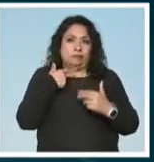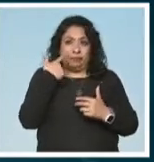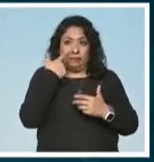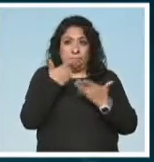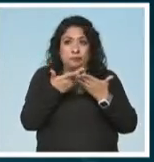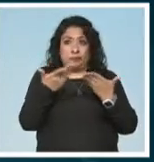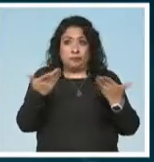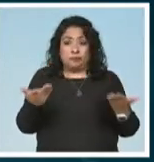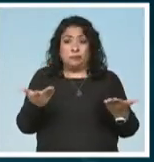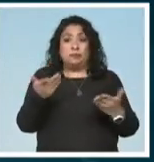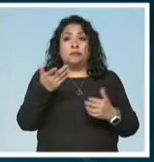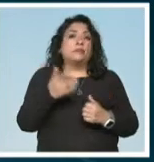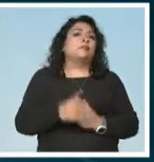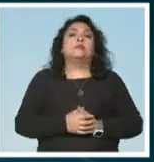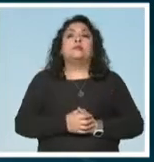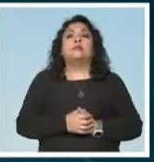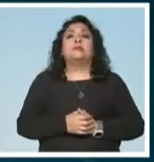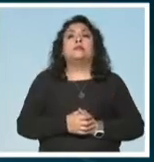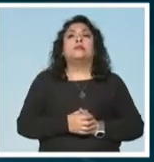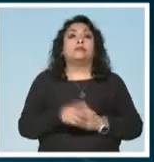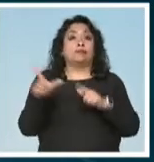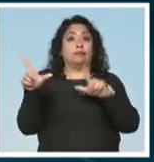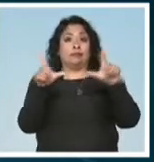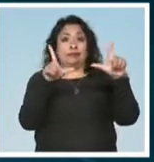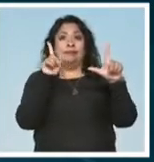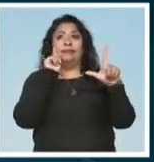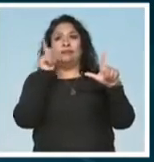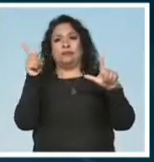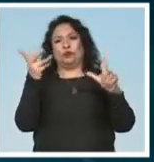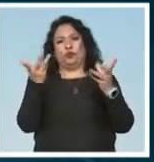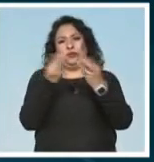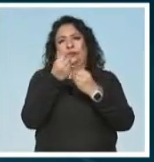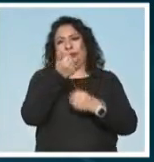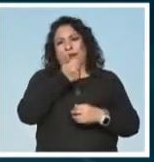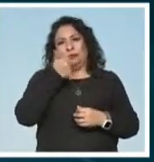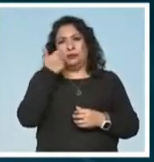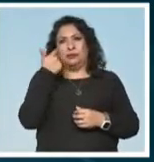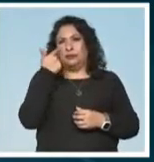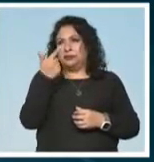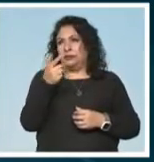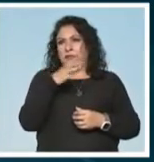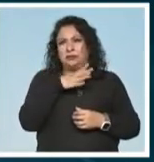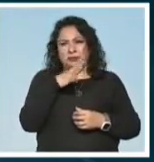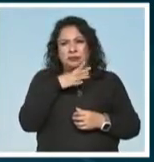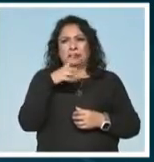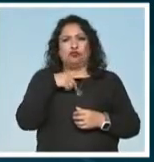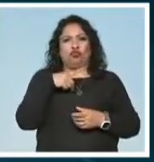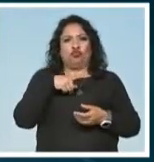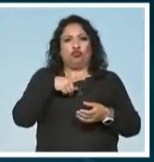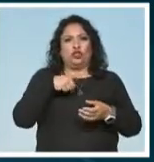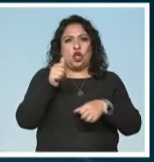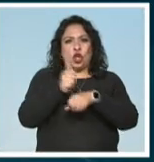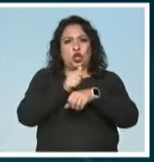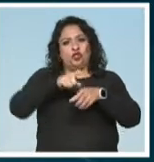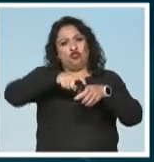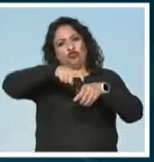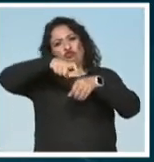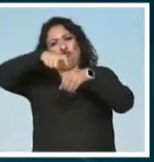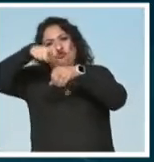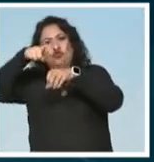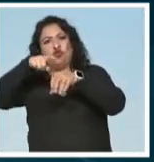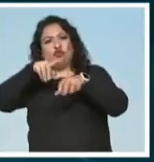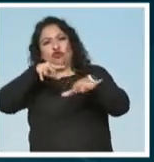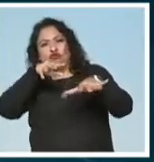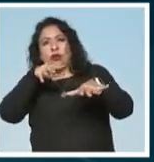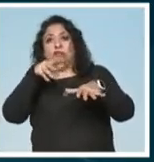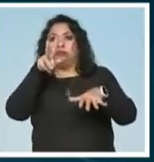ahora en la pantalla pues, es él con sus alumnos. Ya vimos que tienen ahí una grúa cargando un coche con efectos, en fin,